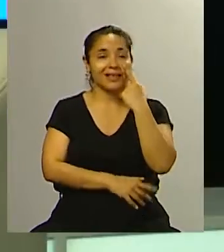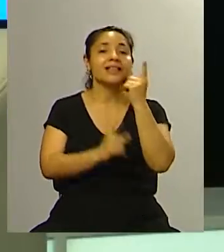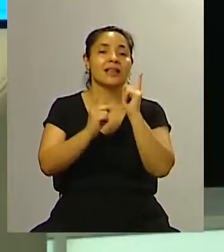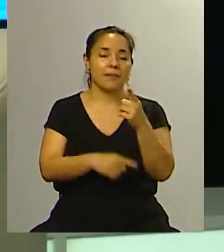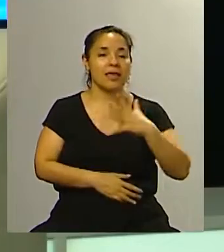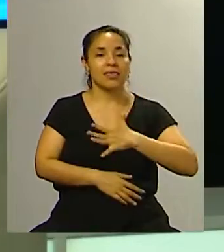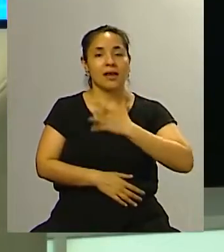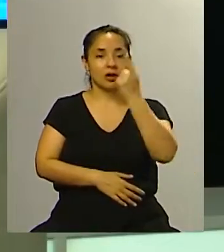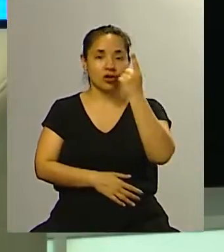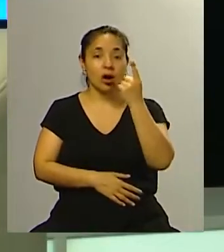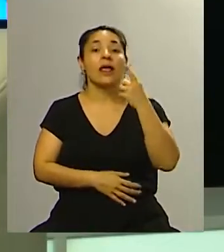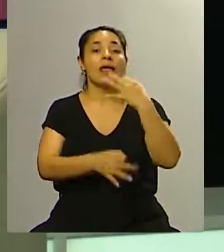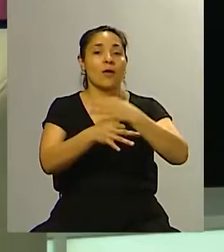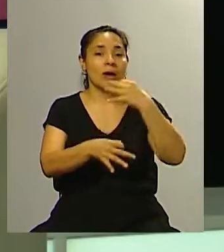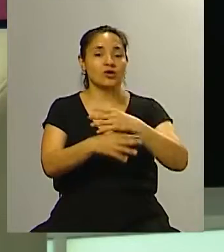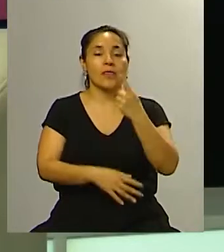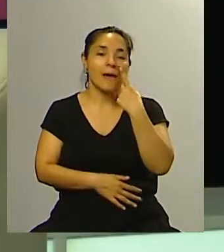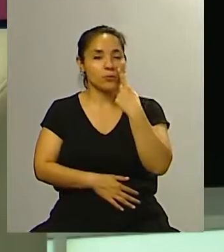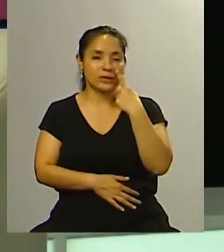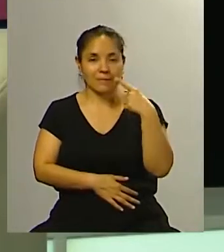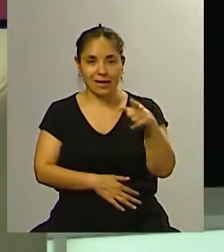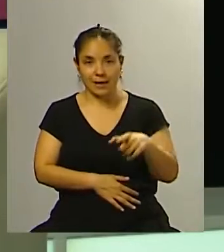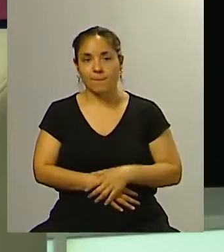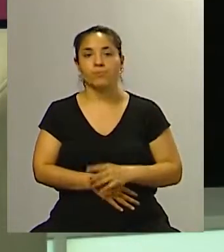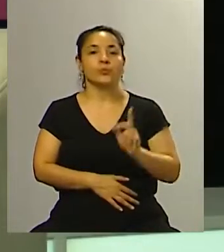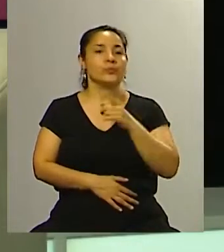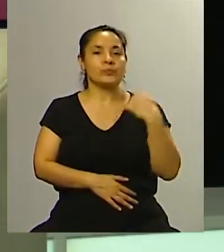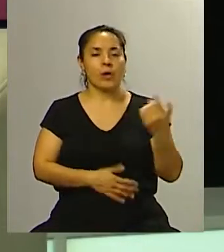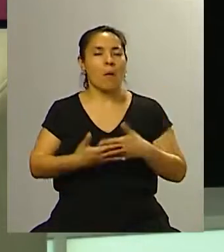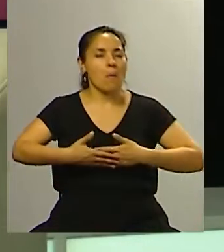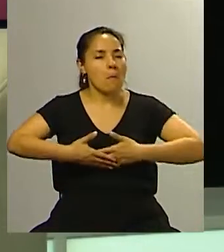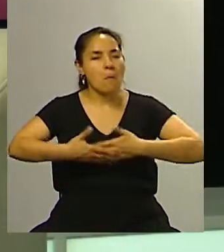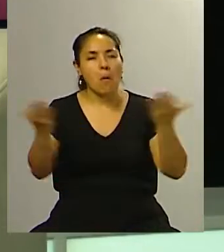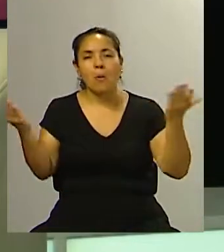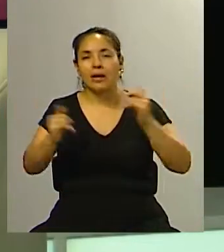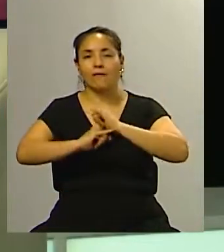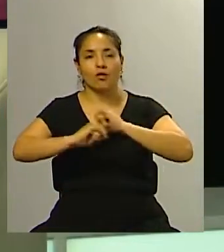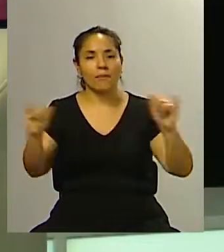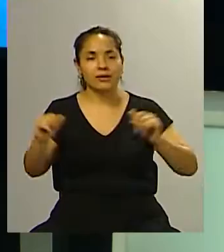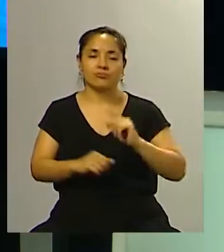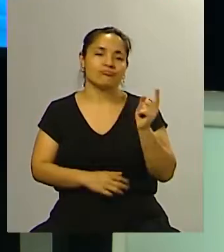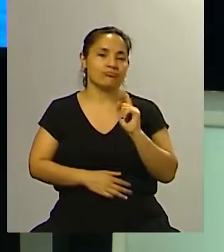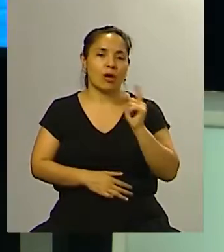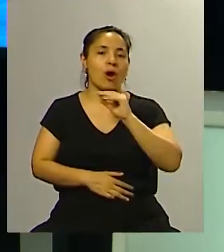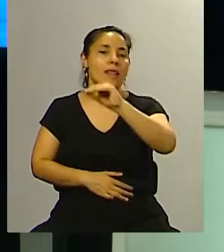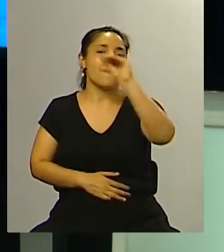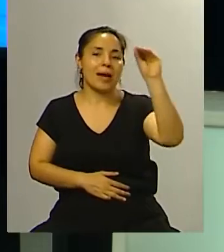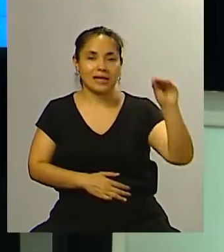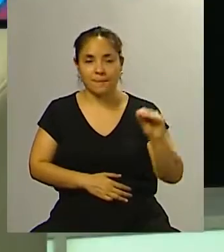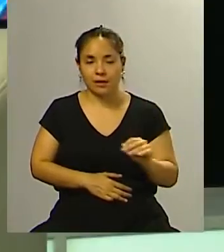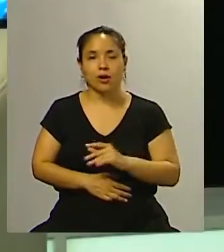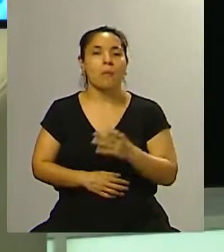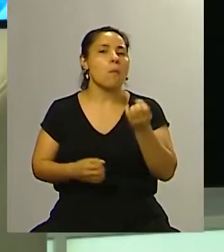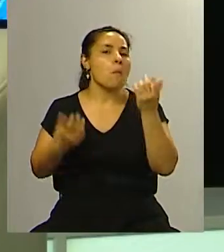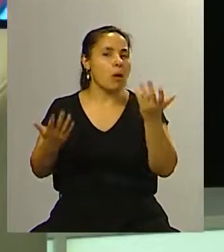educación municipales. Nosotros no publicamos, ¿sí?, esta información por departamento porque nos